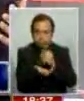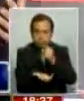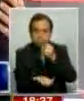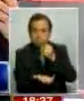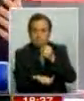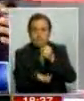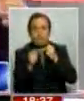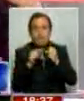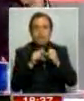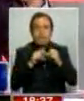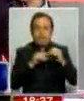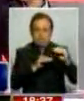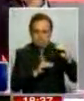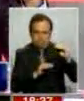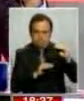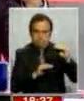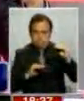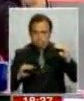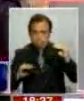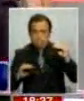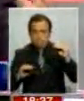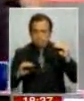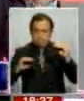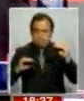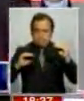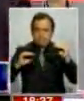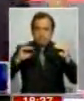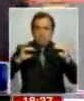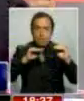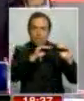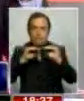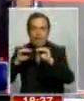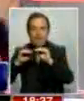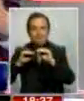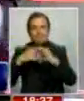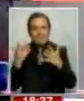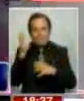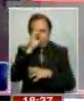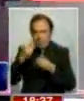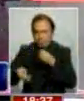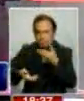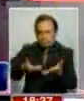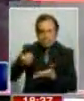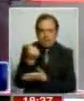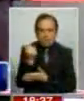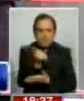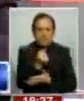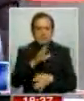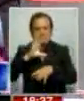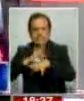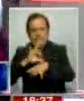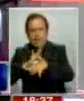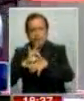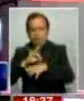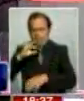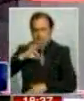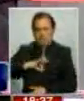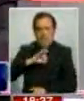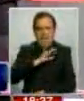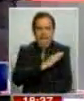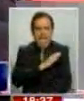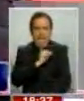Estado, básicamente para que en las materias de protección social, educación, salud y previsión social, pueda hacer una